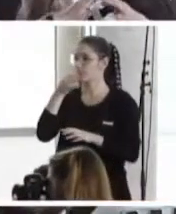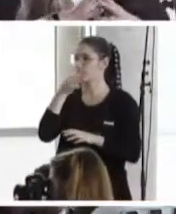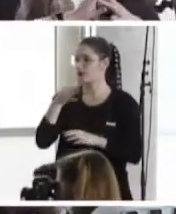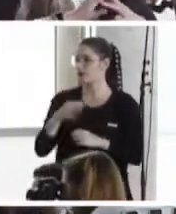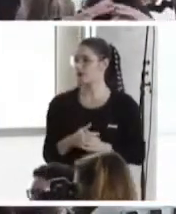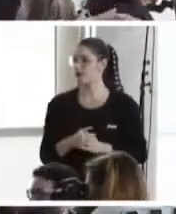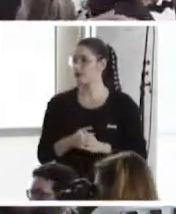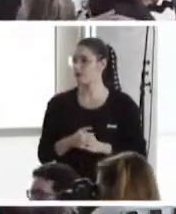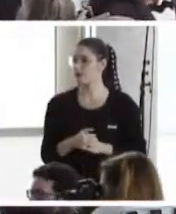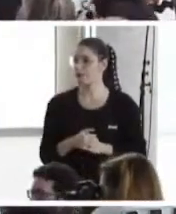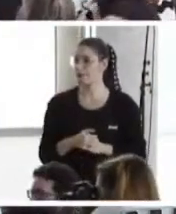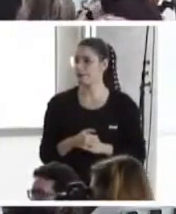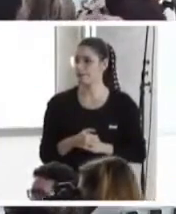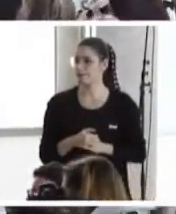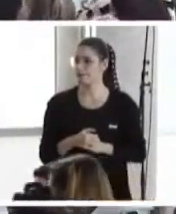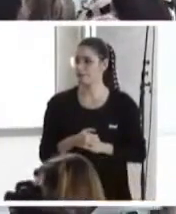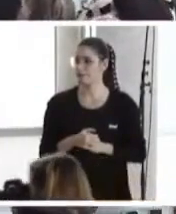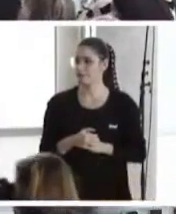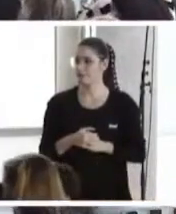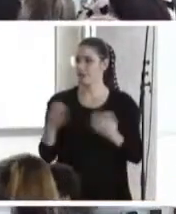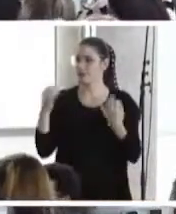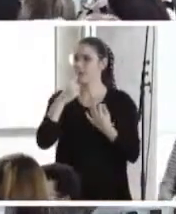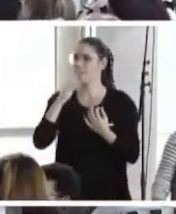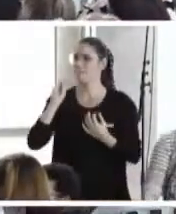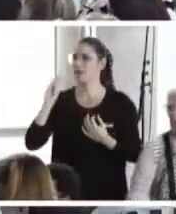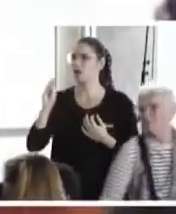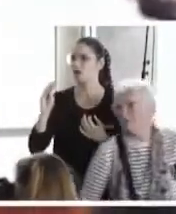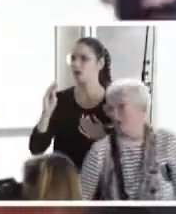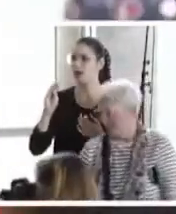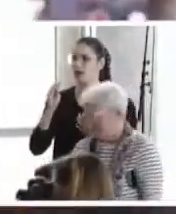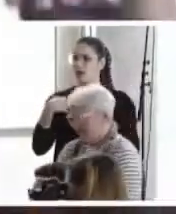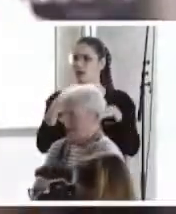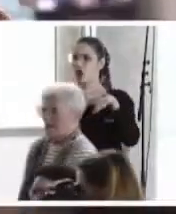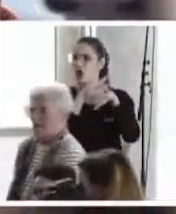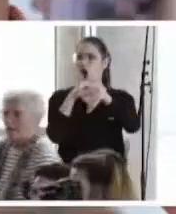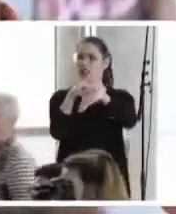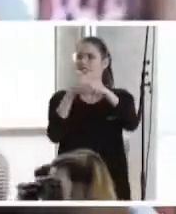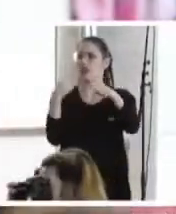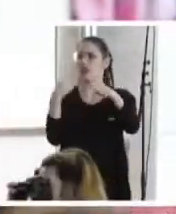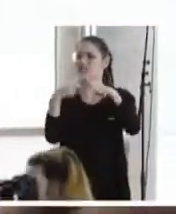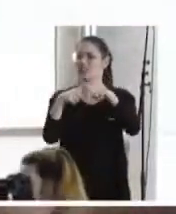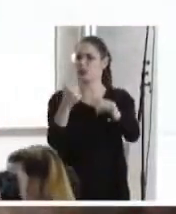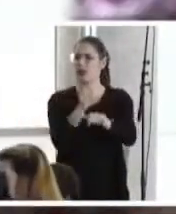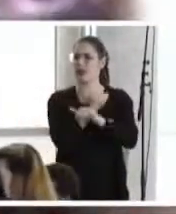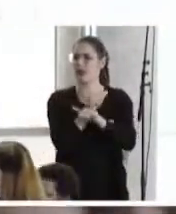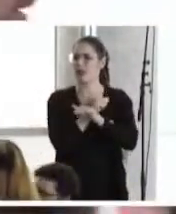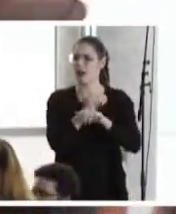tenemos espontáneo Quién dice que frente obrero que te juegas